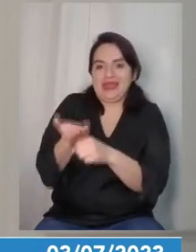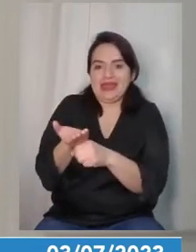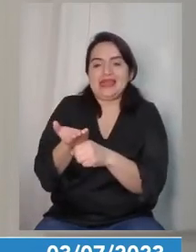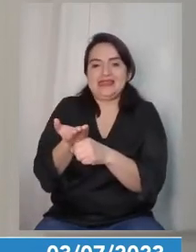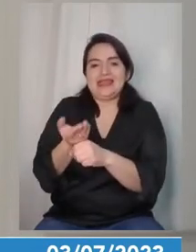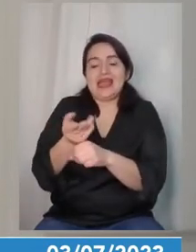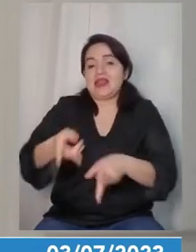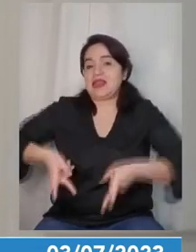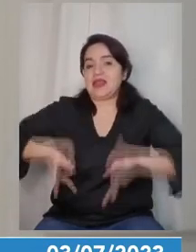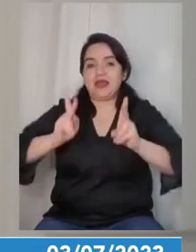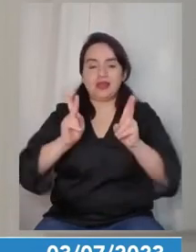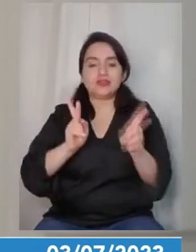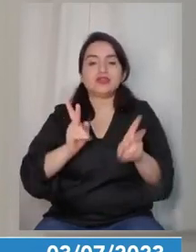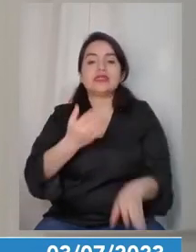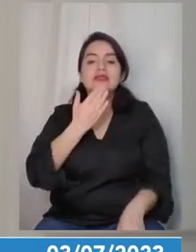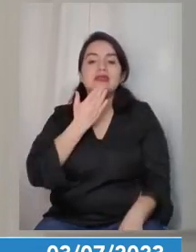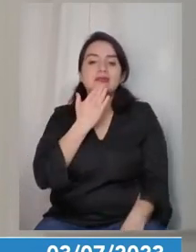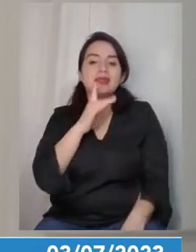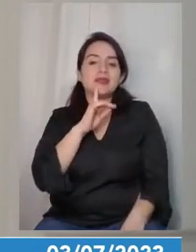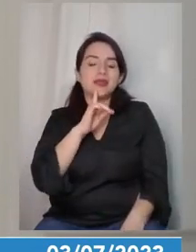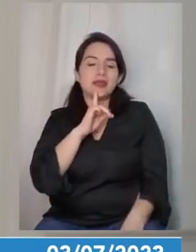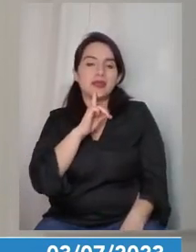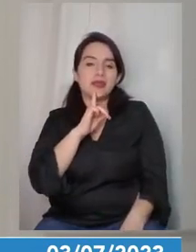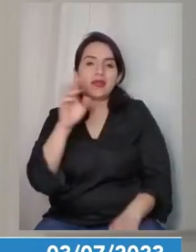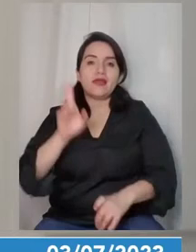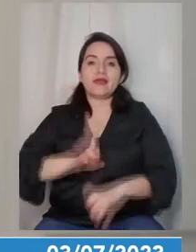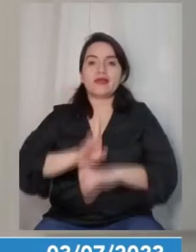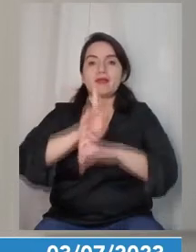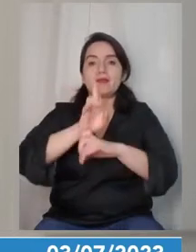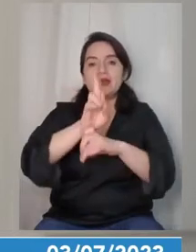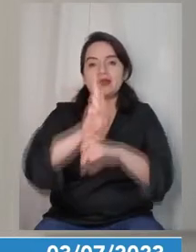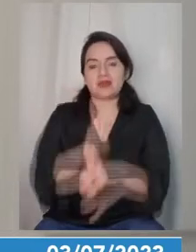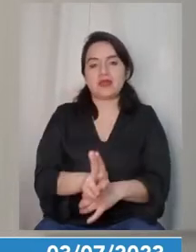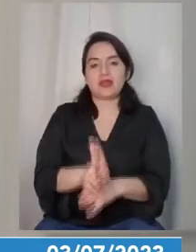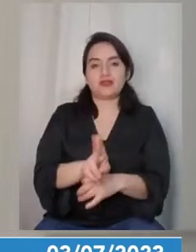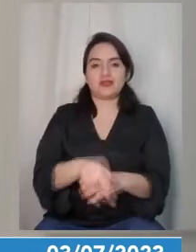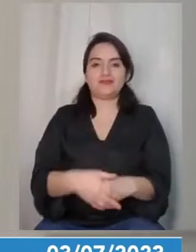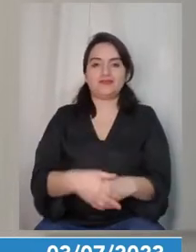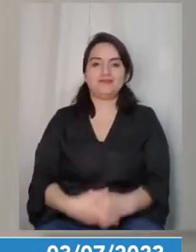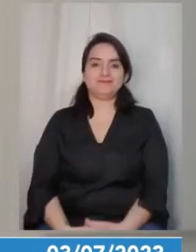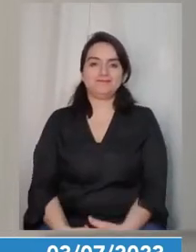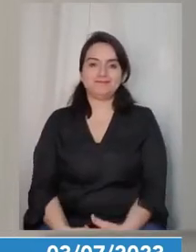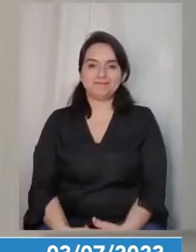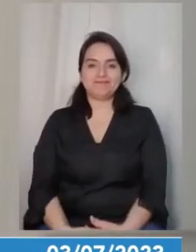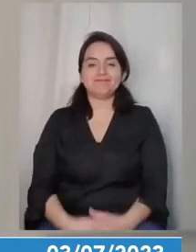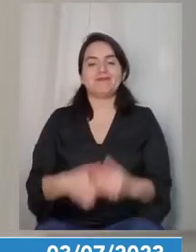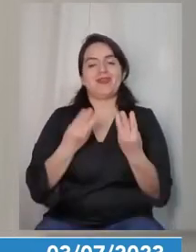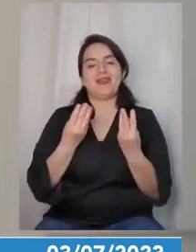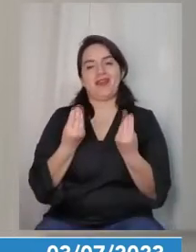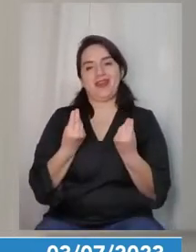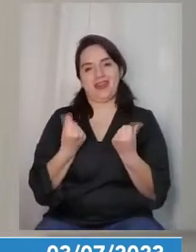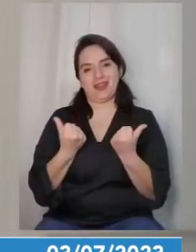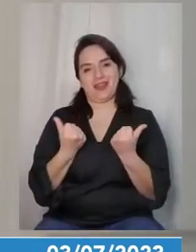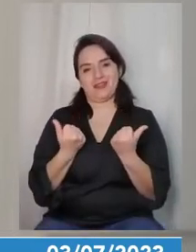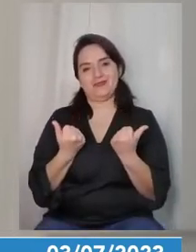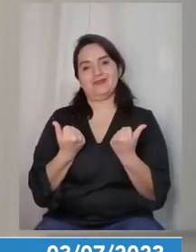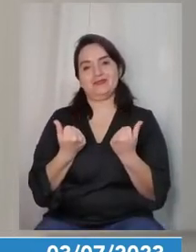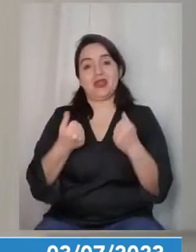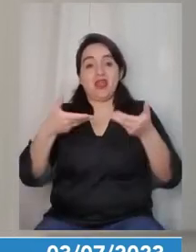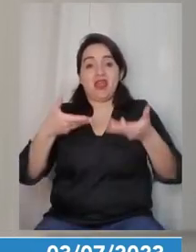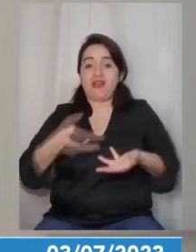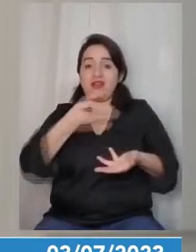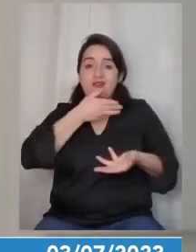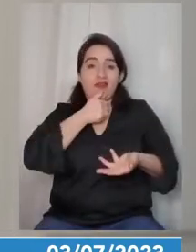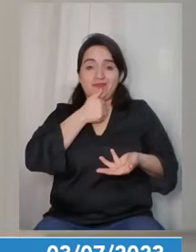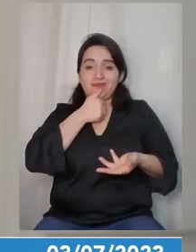una representación de calidad. Que hoy día no existe, de hecho la Corporación de Asistencia Judicial no se hace